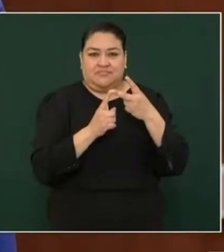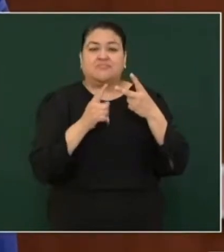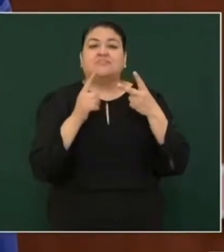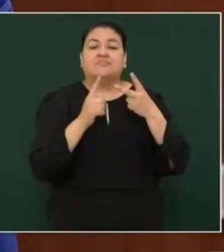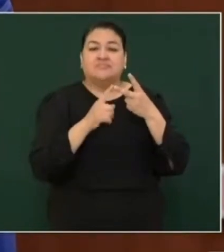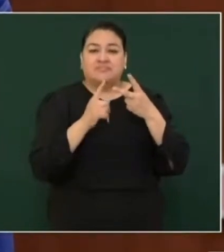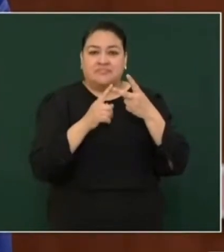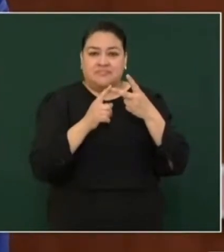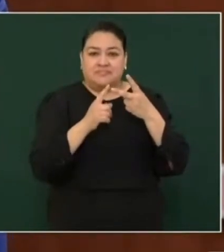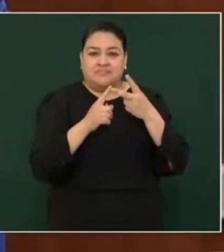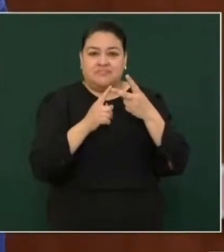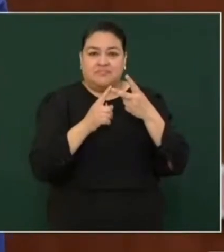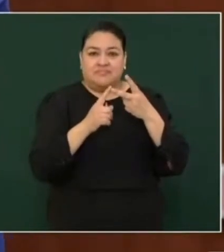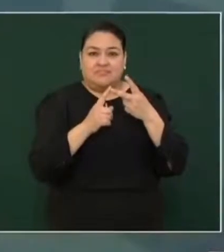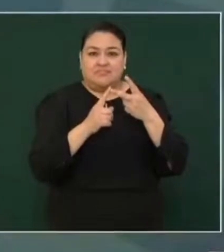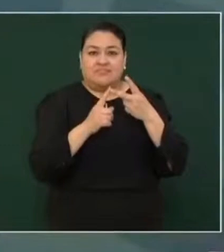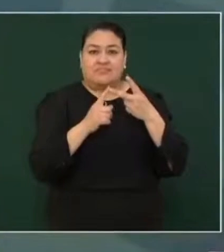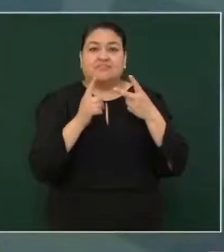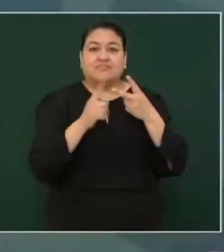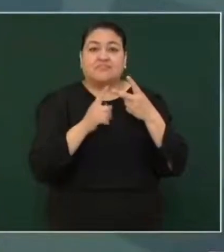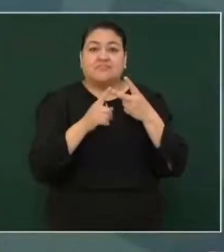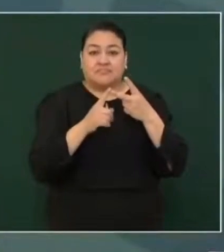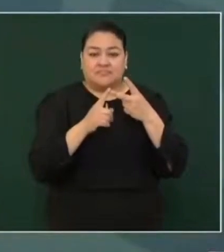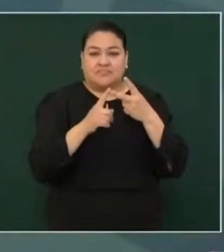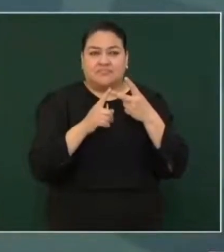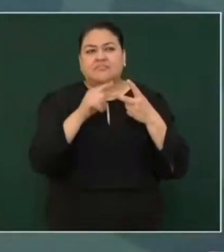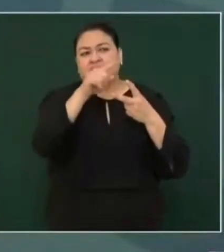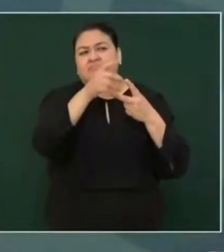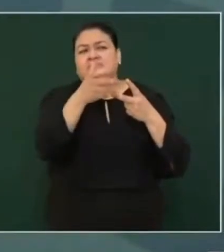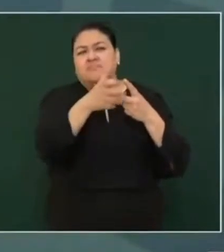hacen, en lo que más confían?